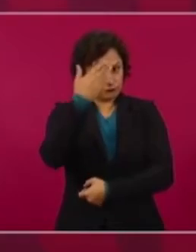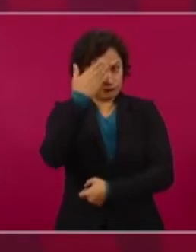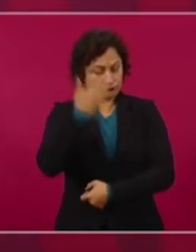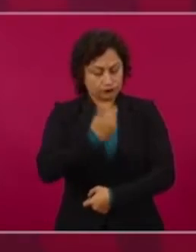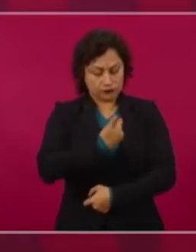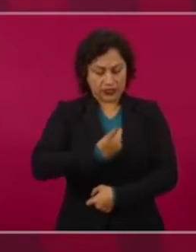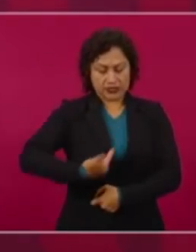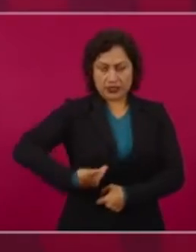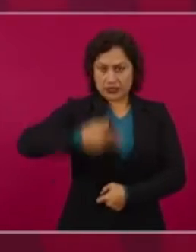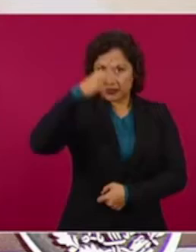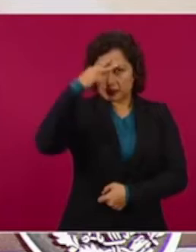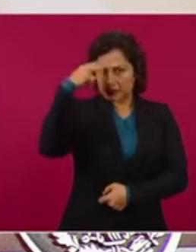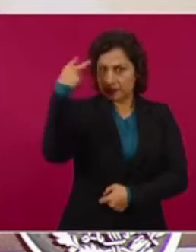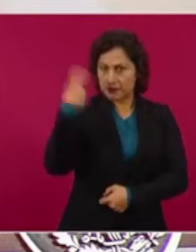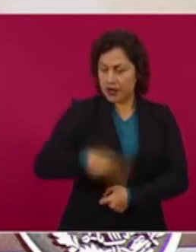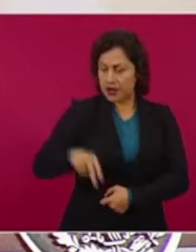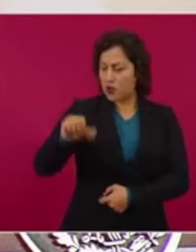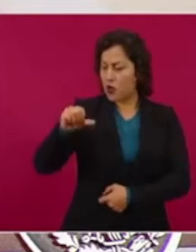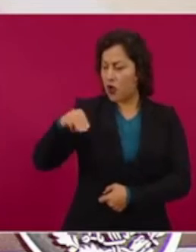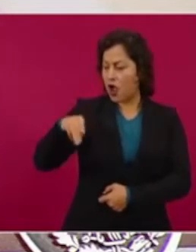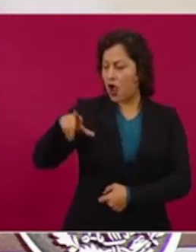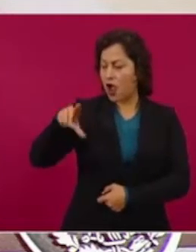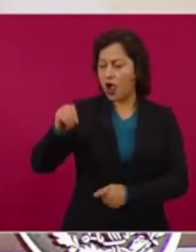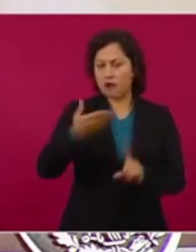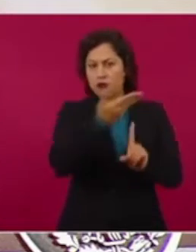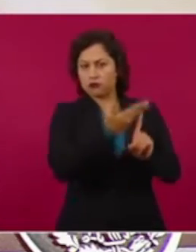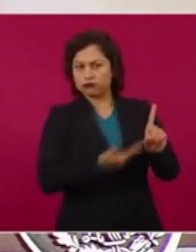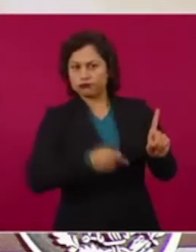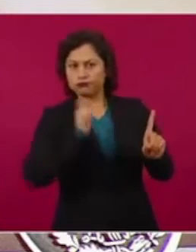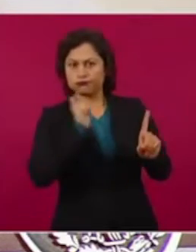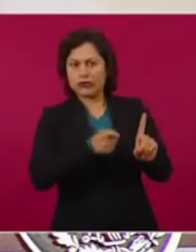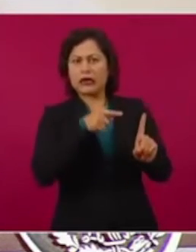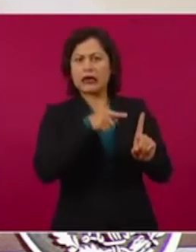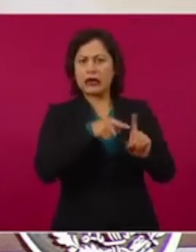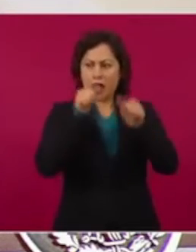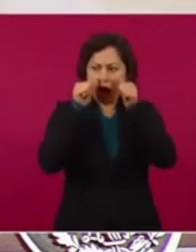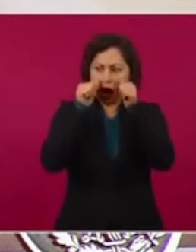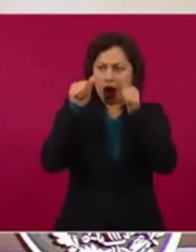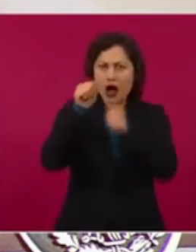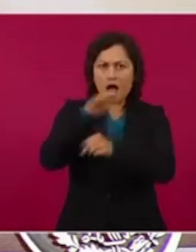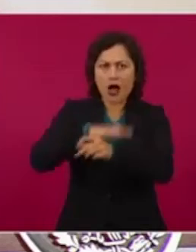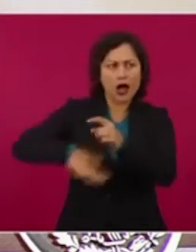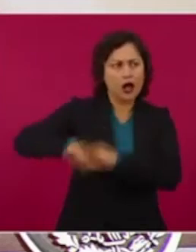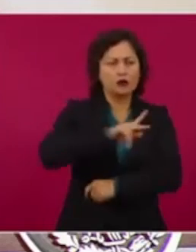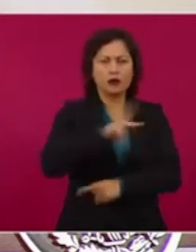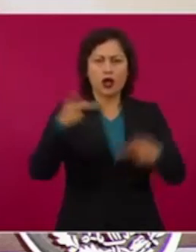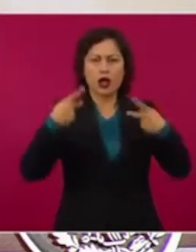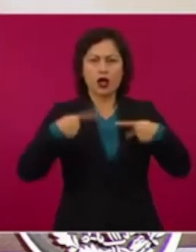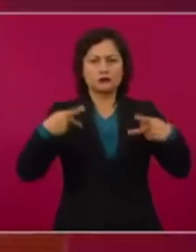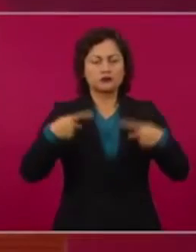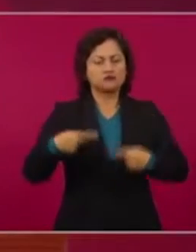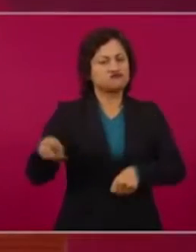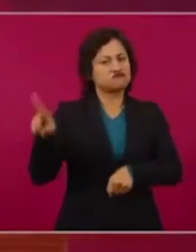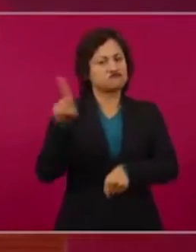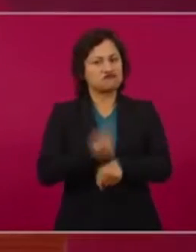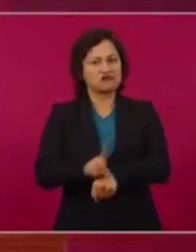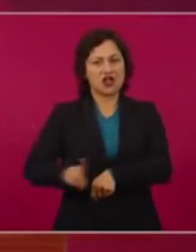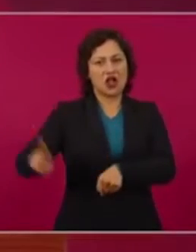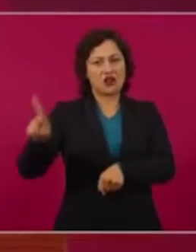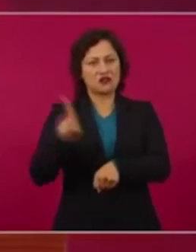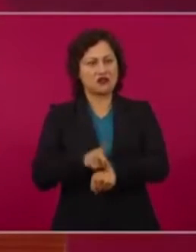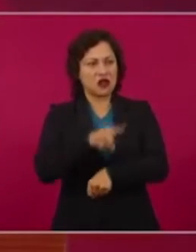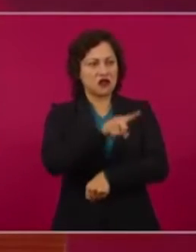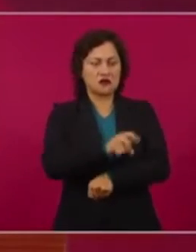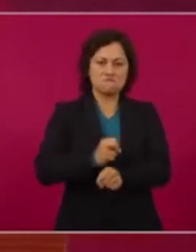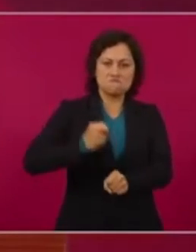que se ocupa de la necesidad de la gente y que todos los días, desde muy temprano, atiende